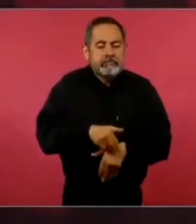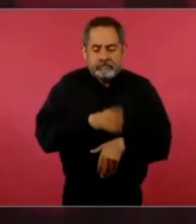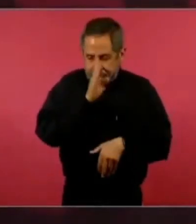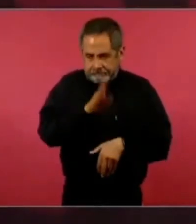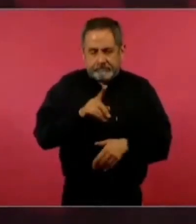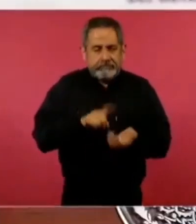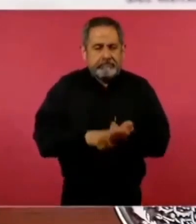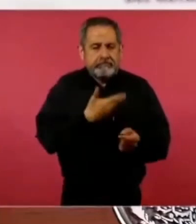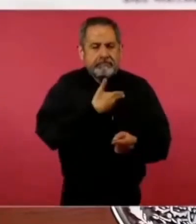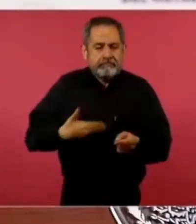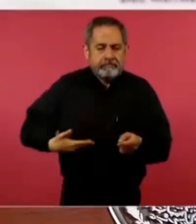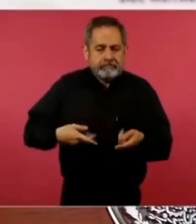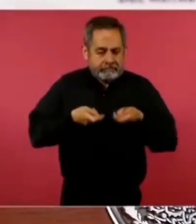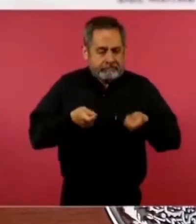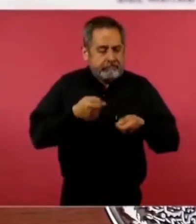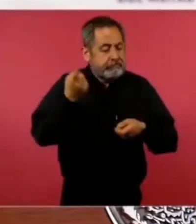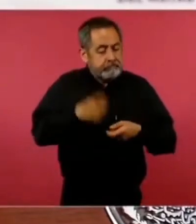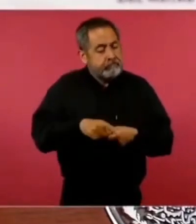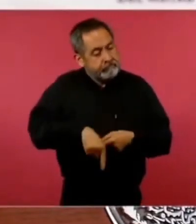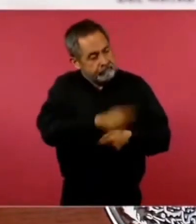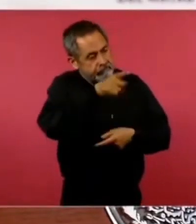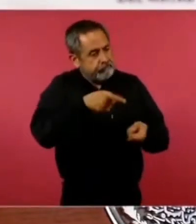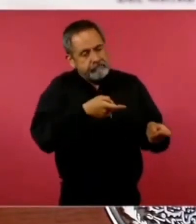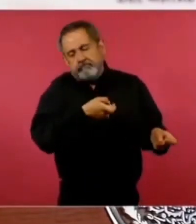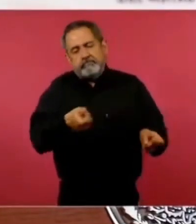directamente de la presidencia.